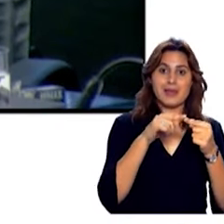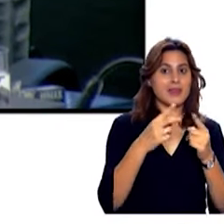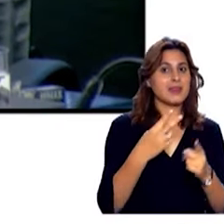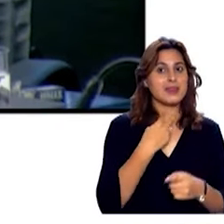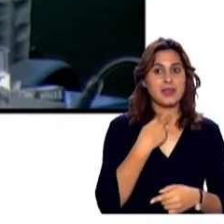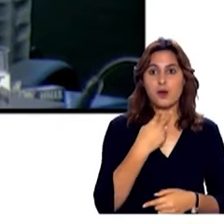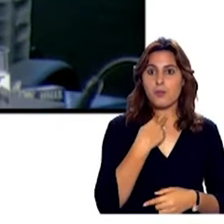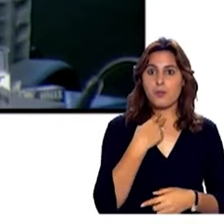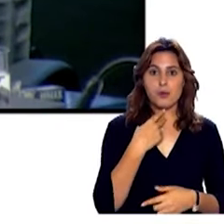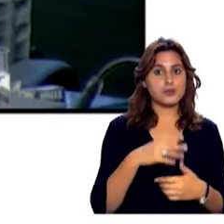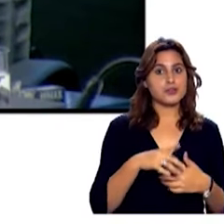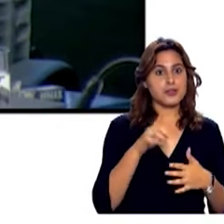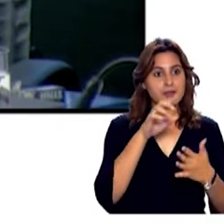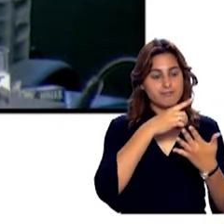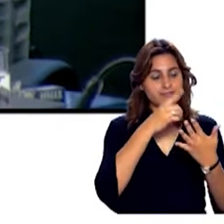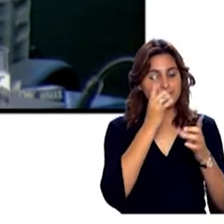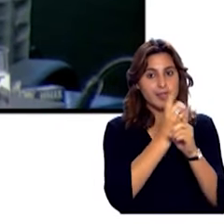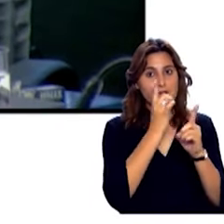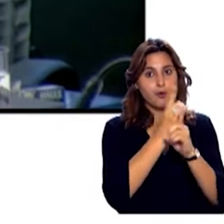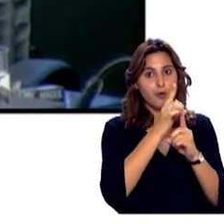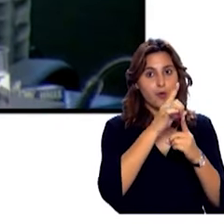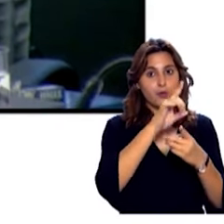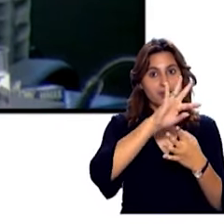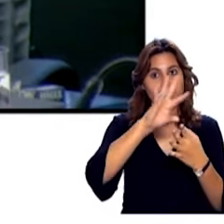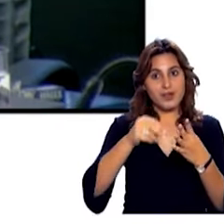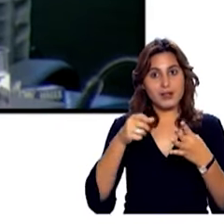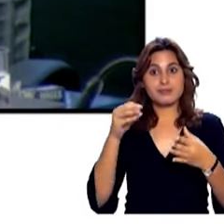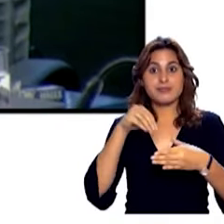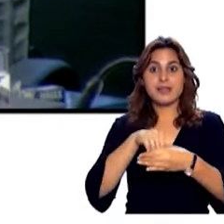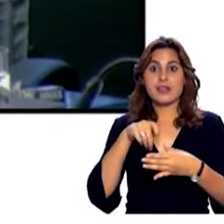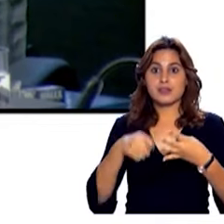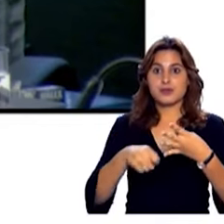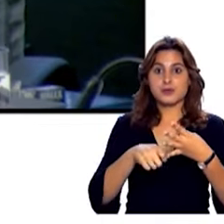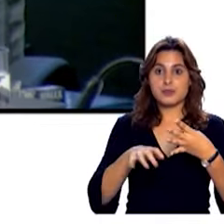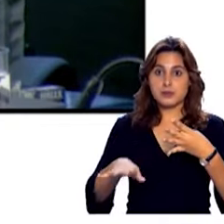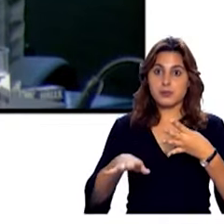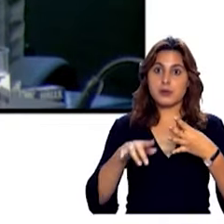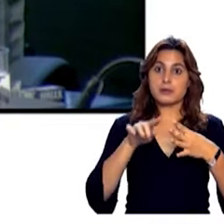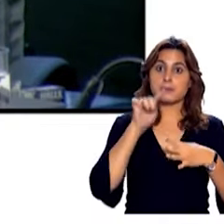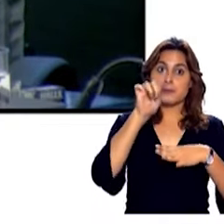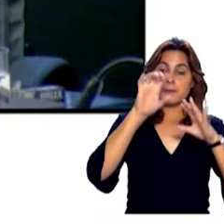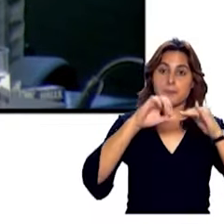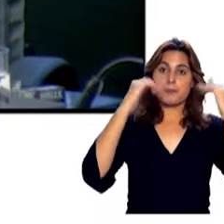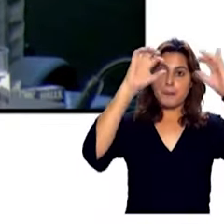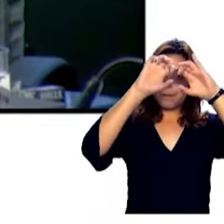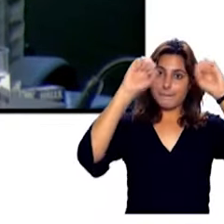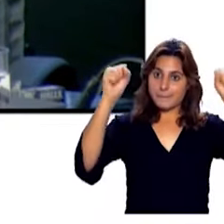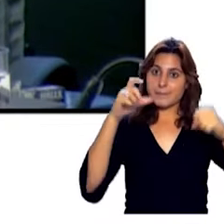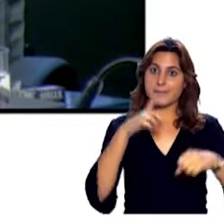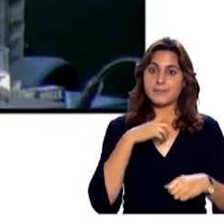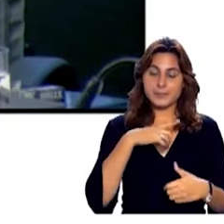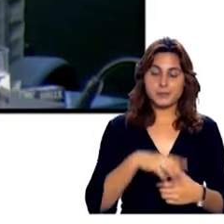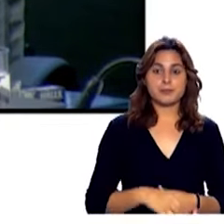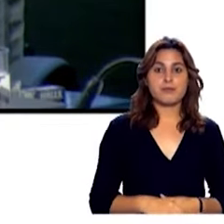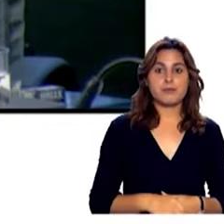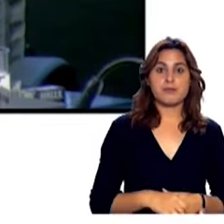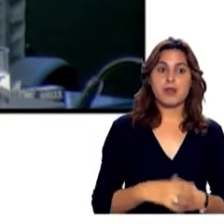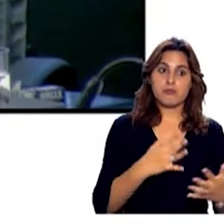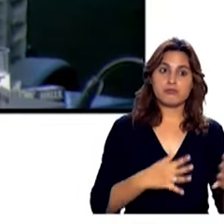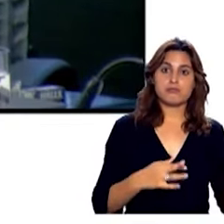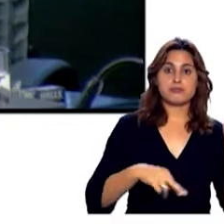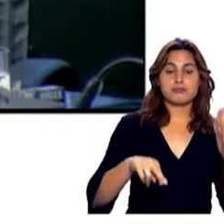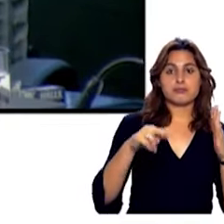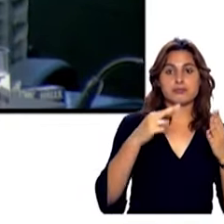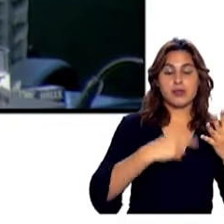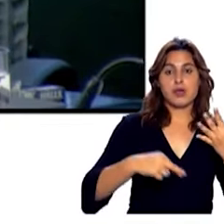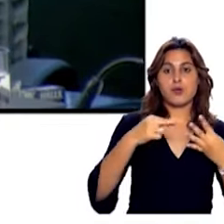jurispruden estable tri suem los recursos por infracción de Ley se prohíbe tajantemente plantear cuestiones